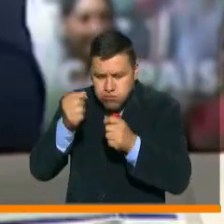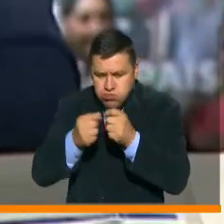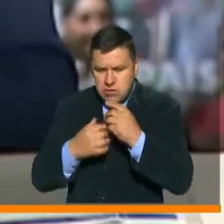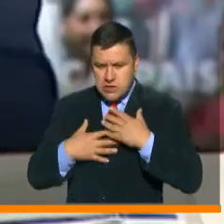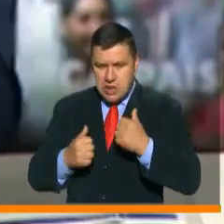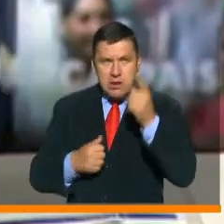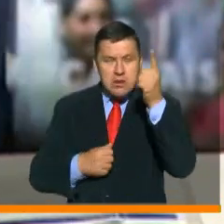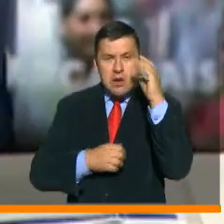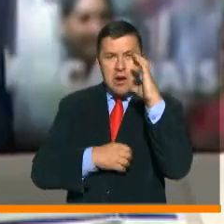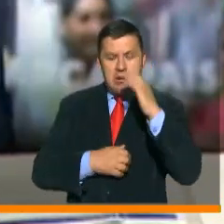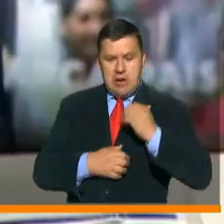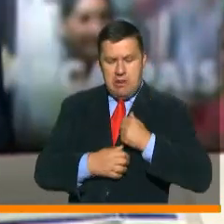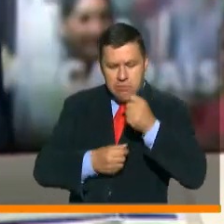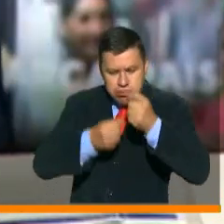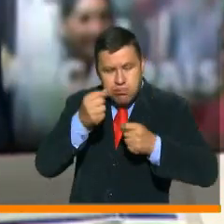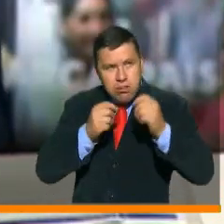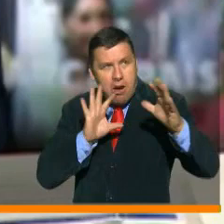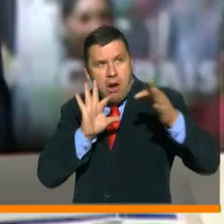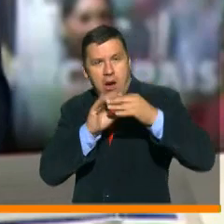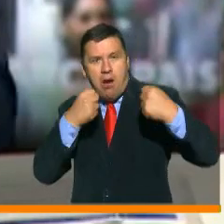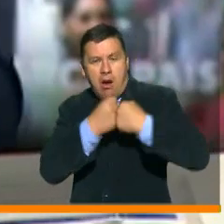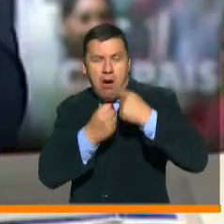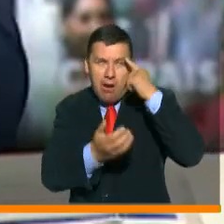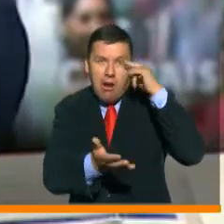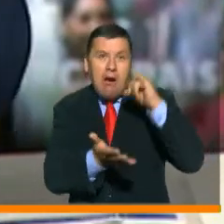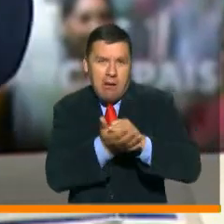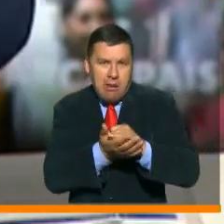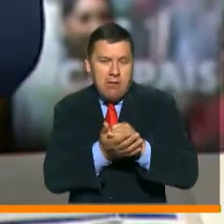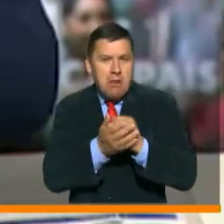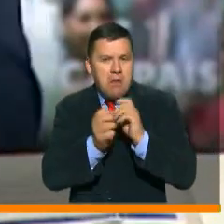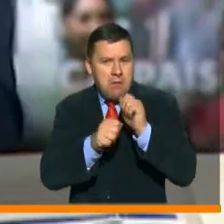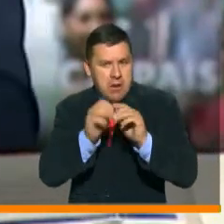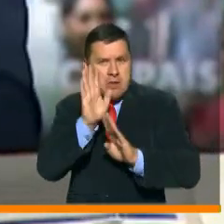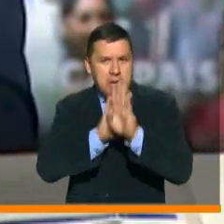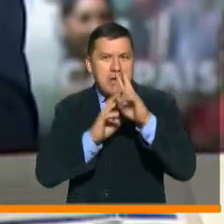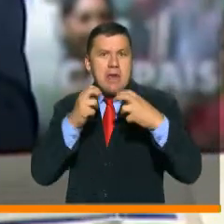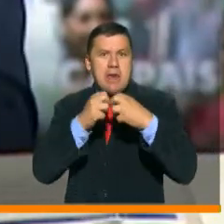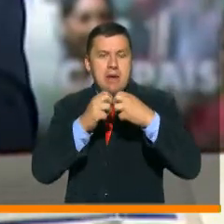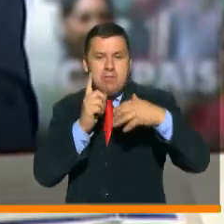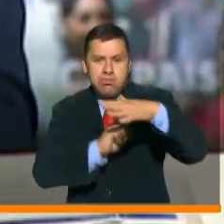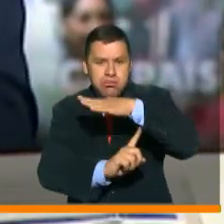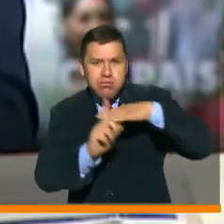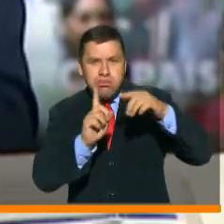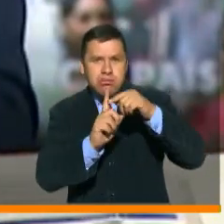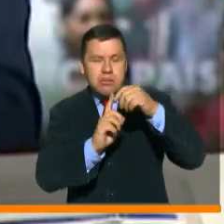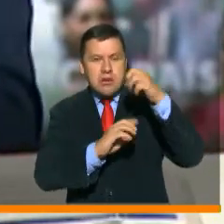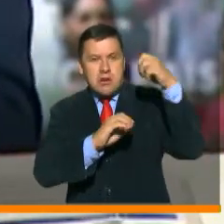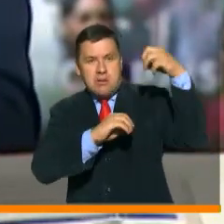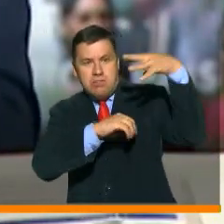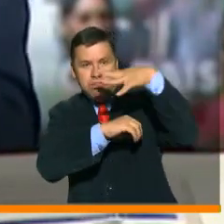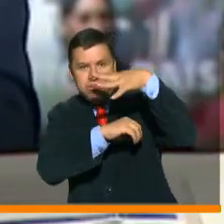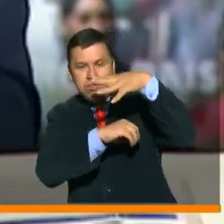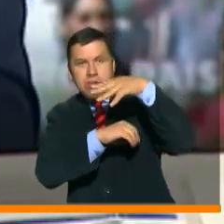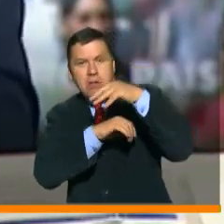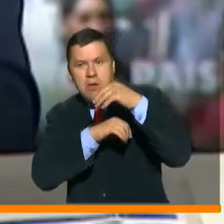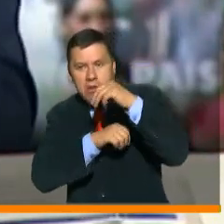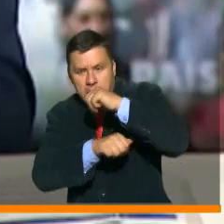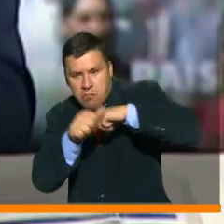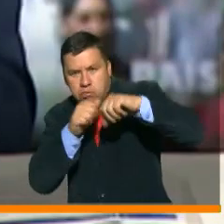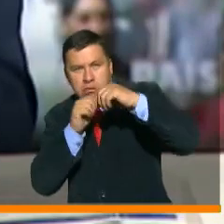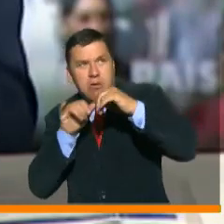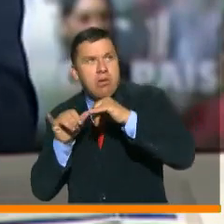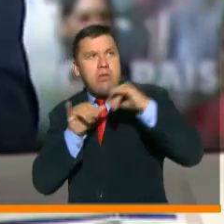sanos en los cuales nosotros también creemos que se puede desarrollar energía convencional oil and gas y al mismo tiempo